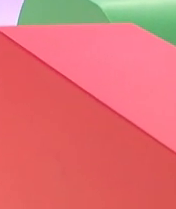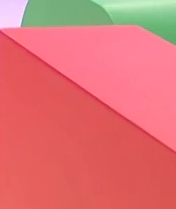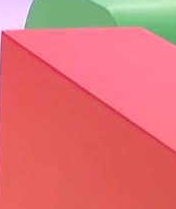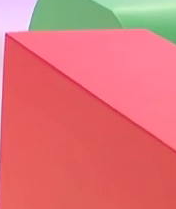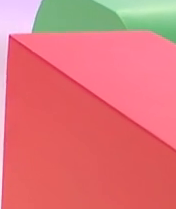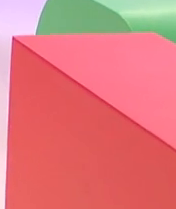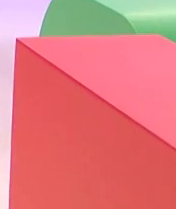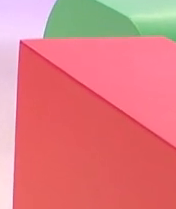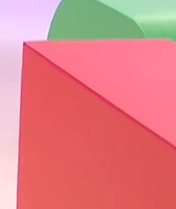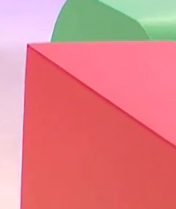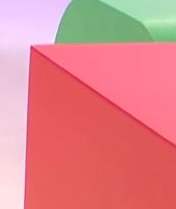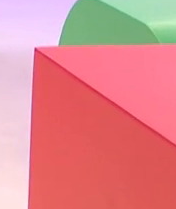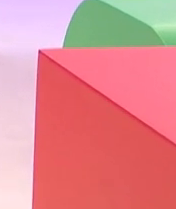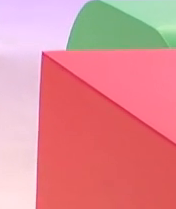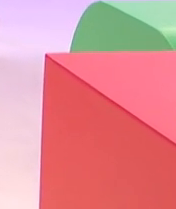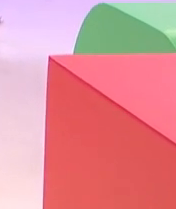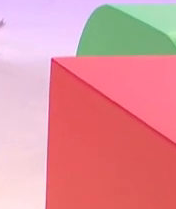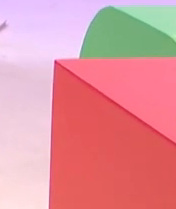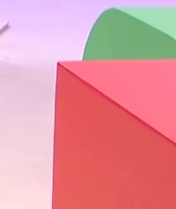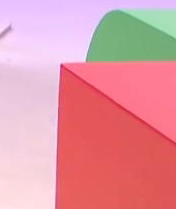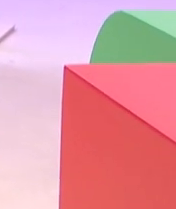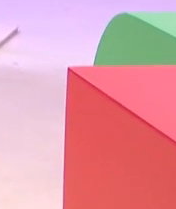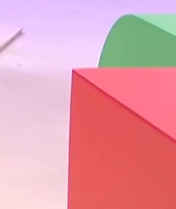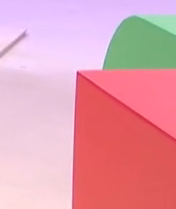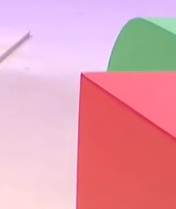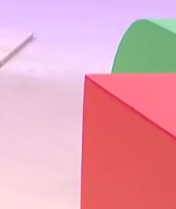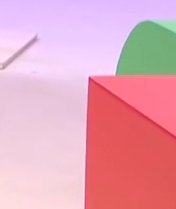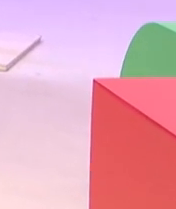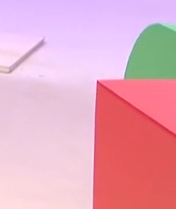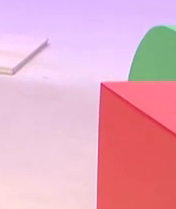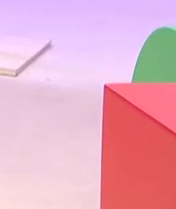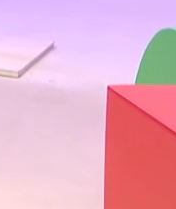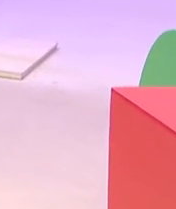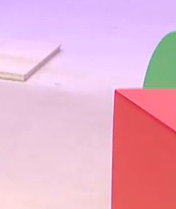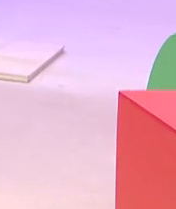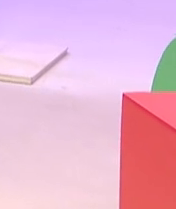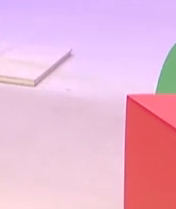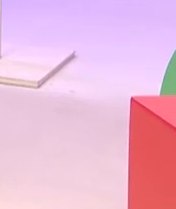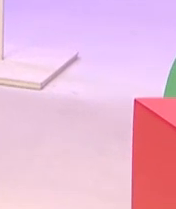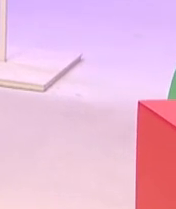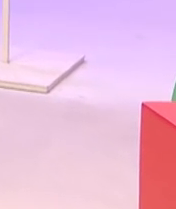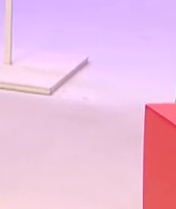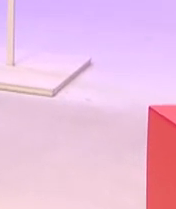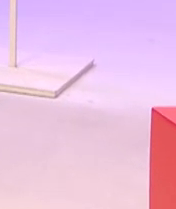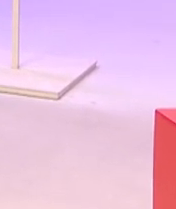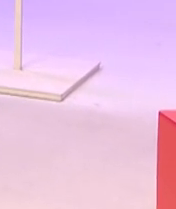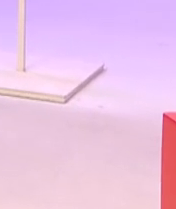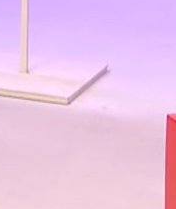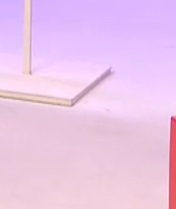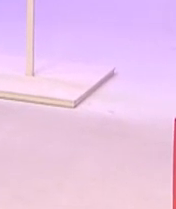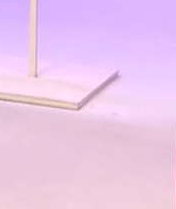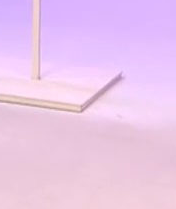Esperando que un mundo sea desenterrado por el lenguaje, alguien canta el lugar en que se forma